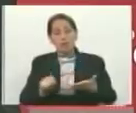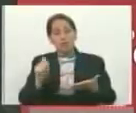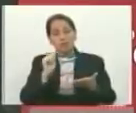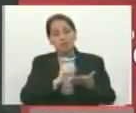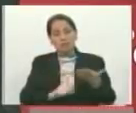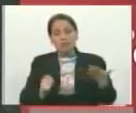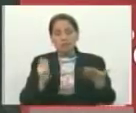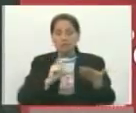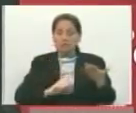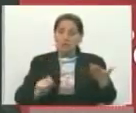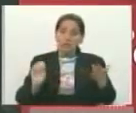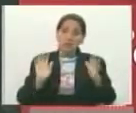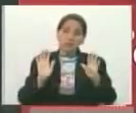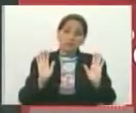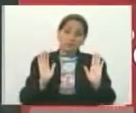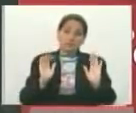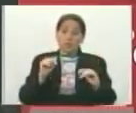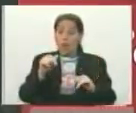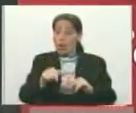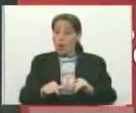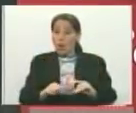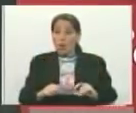anotando. Entonces